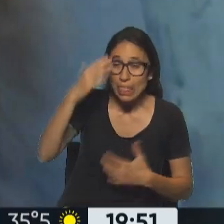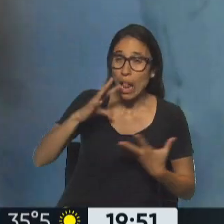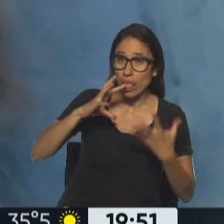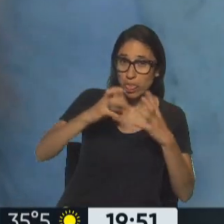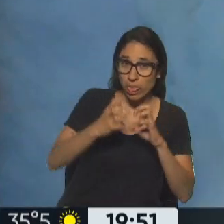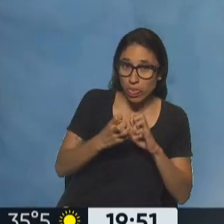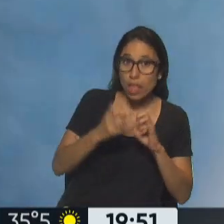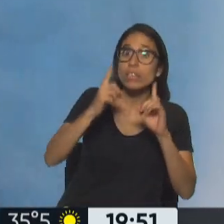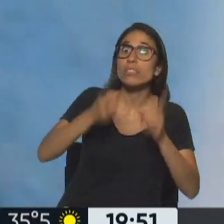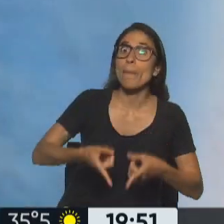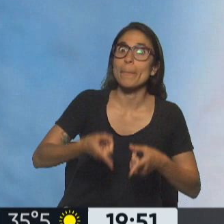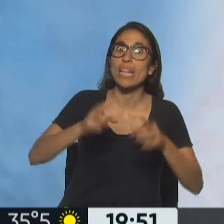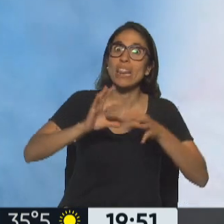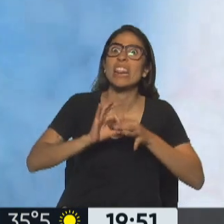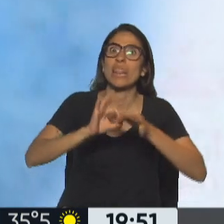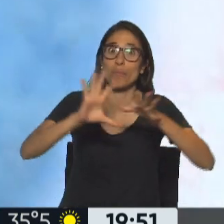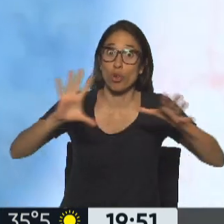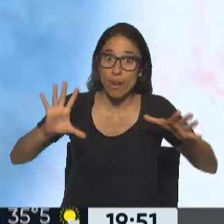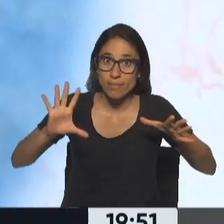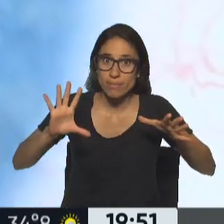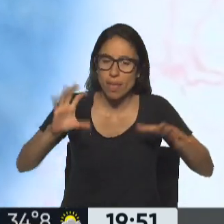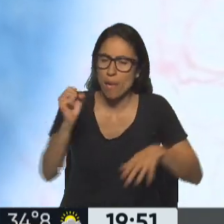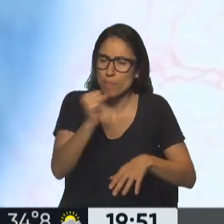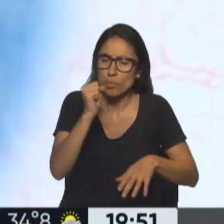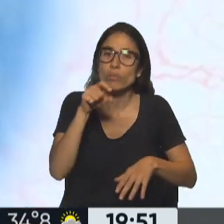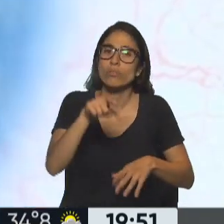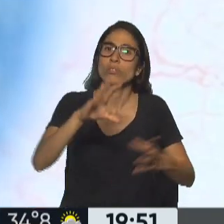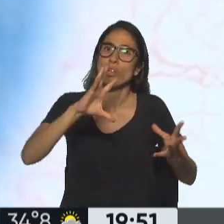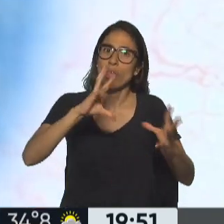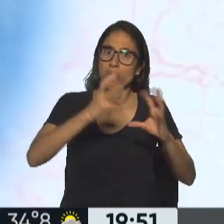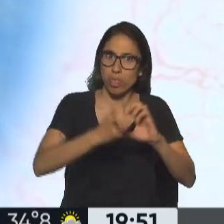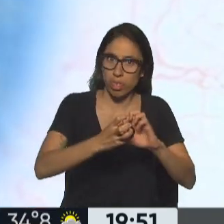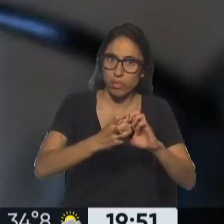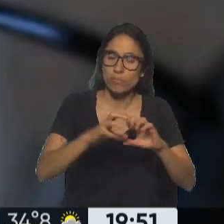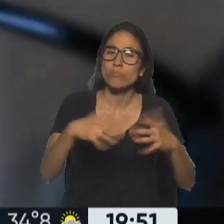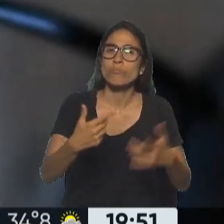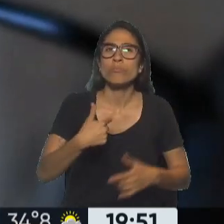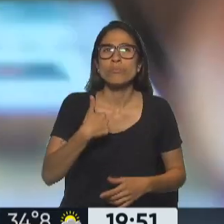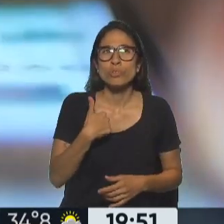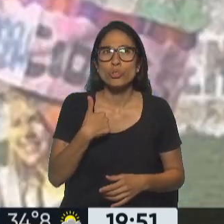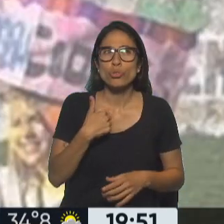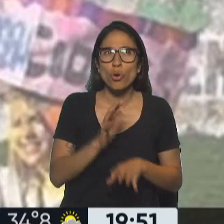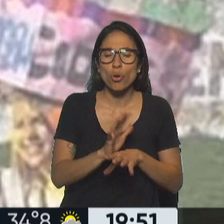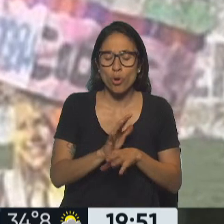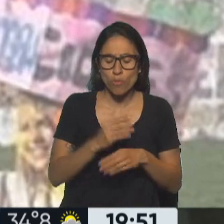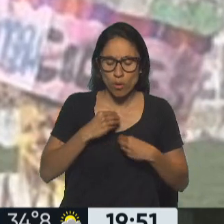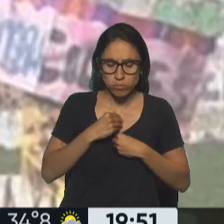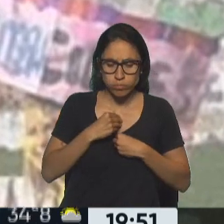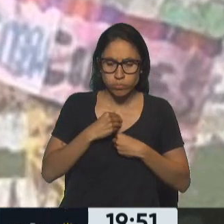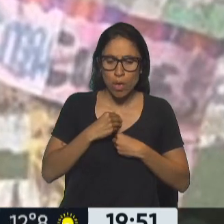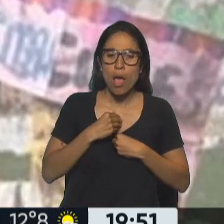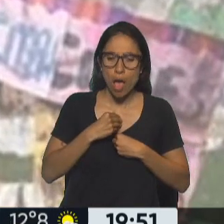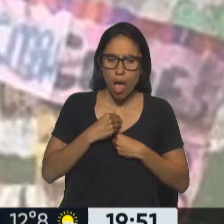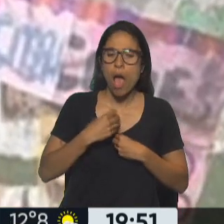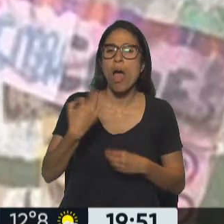democracia Entonces eso fue como como un golpe de energía que que sentí en ese momento y ahí fue cuando cuando la terminé obviamente